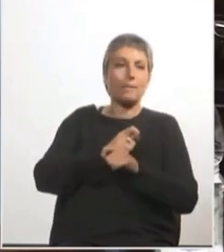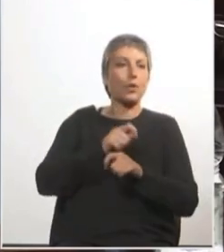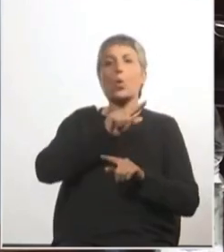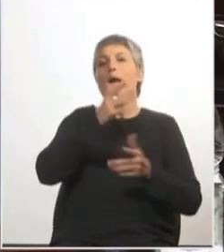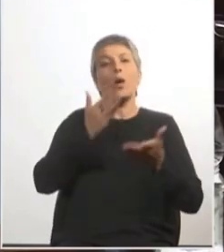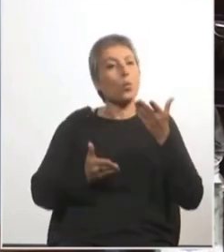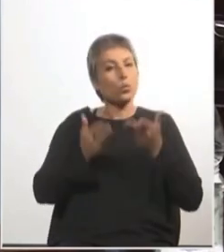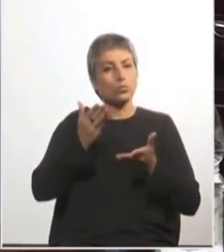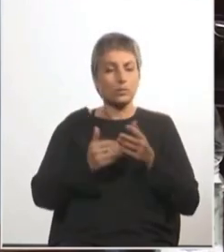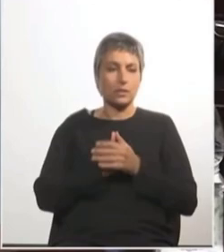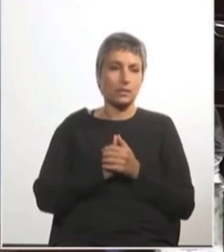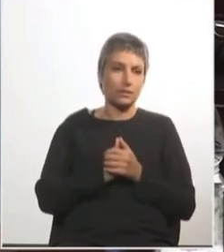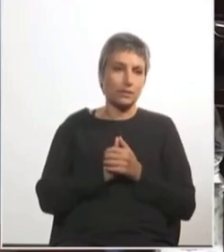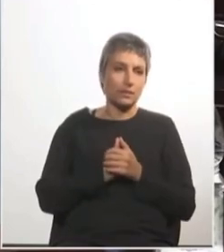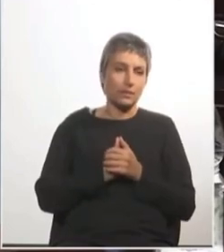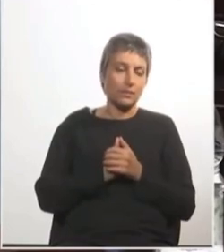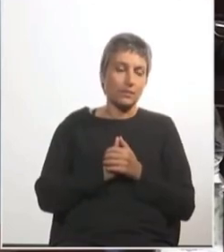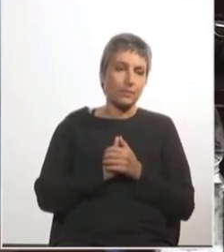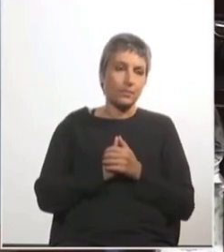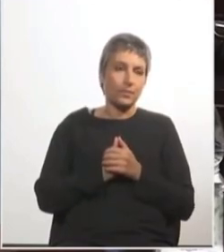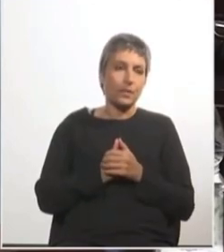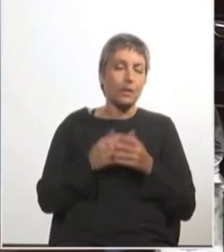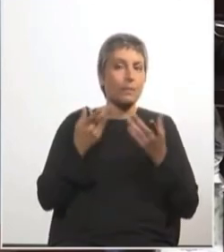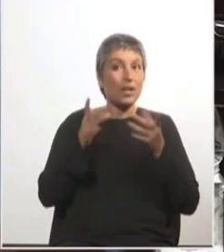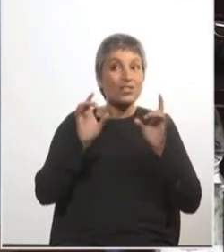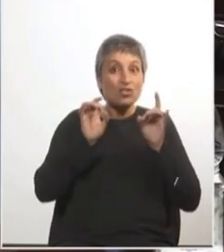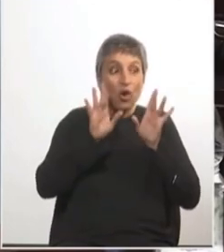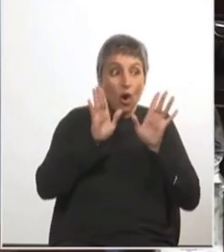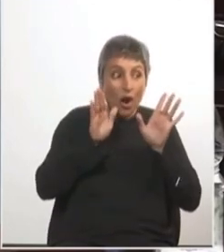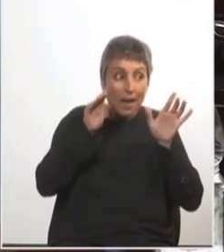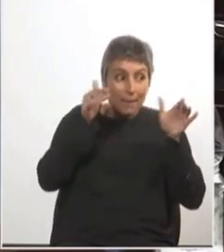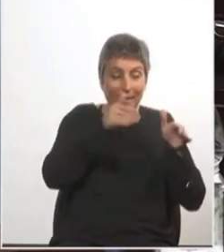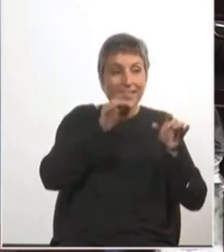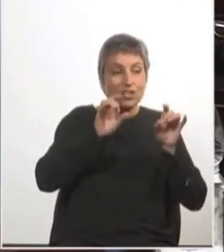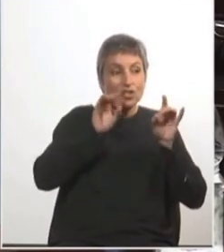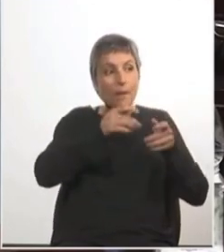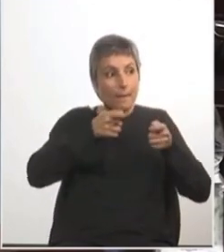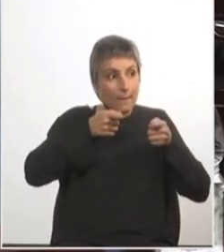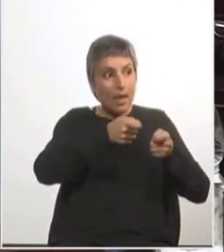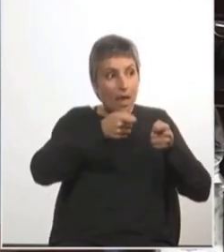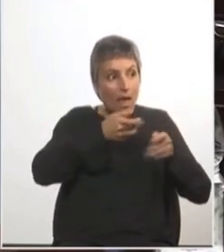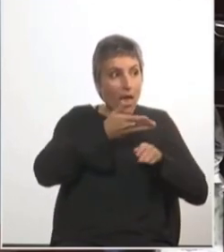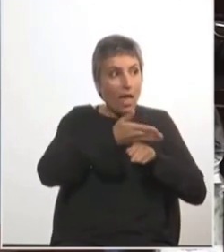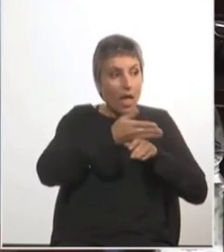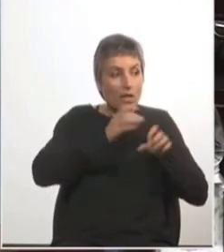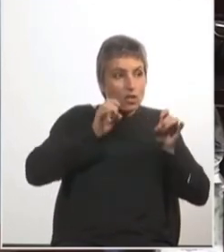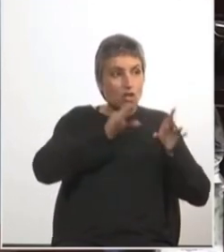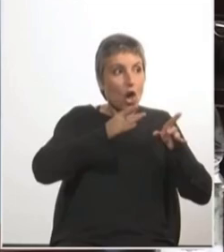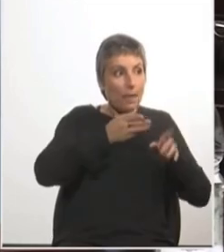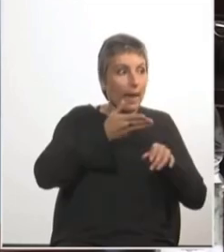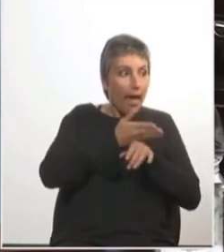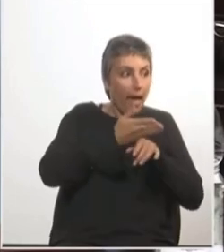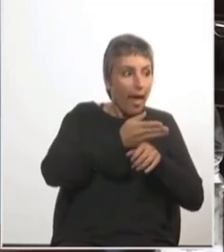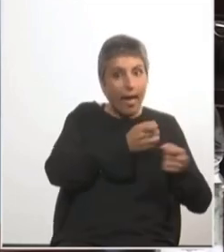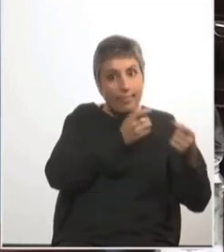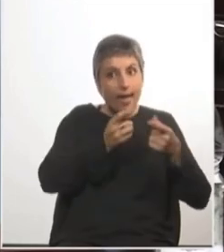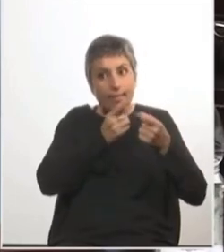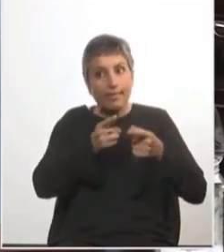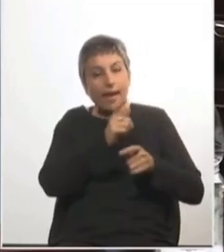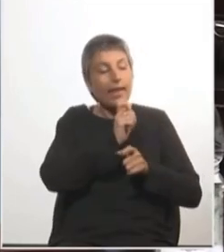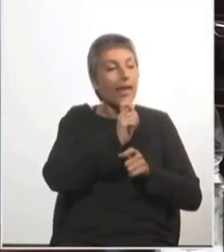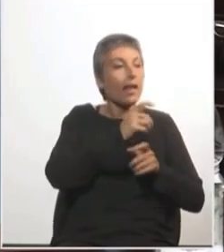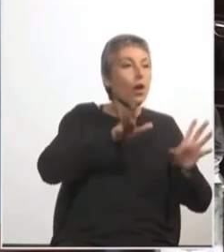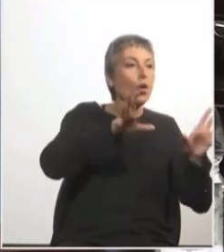injusta, porque solo ataca, solo le exige donar sangre a los trabajadores.